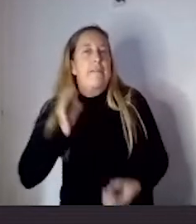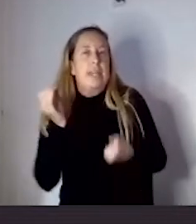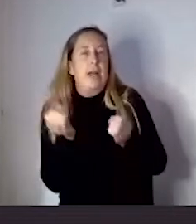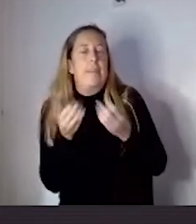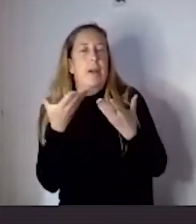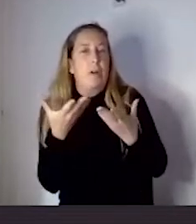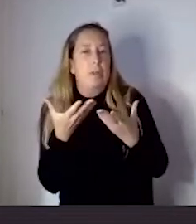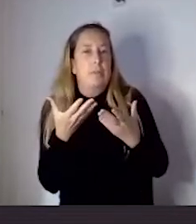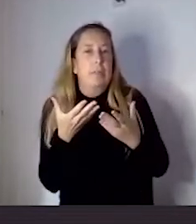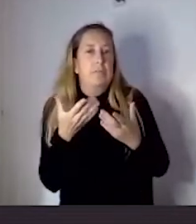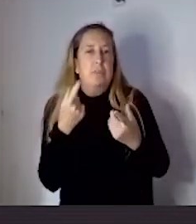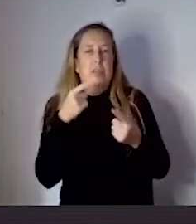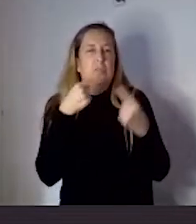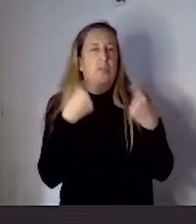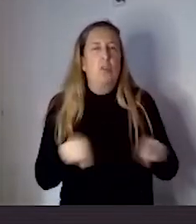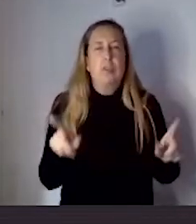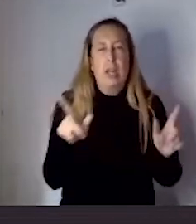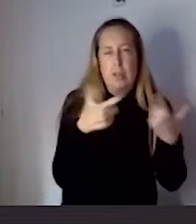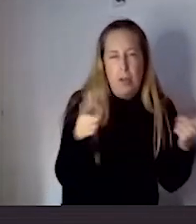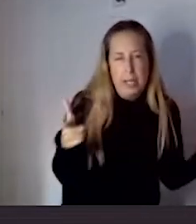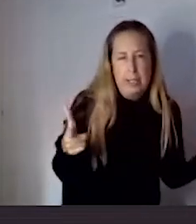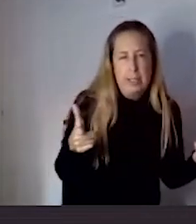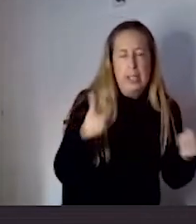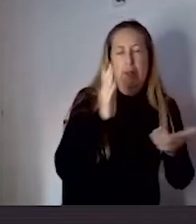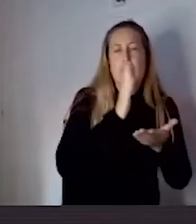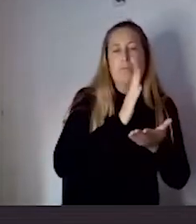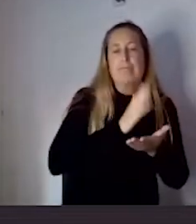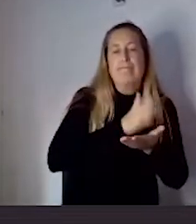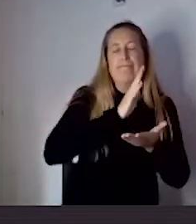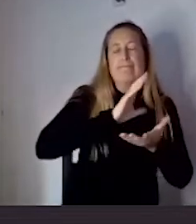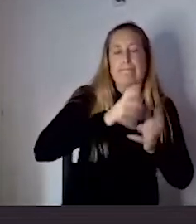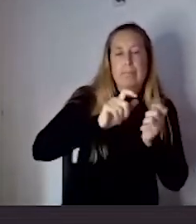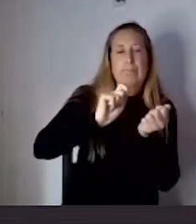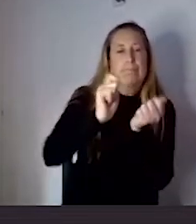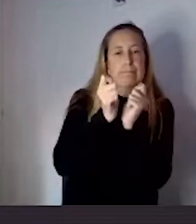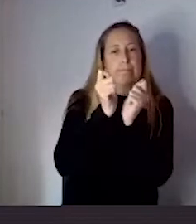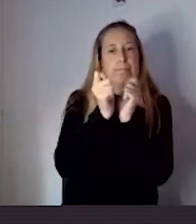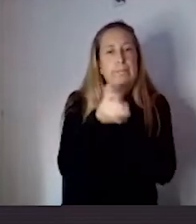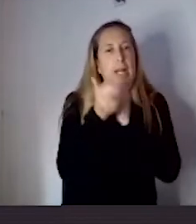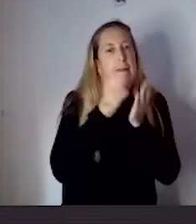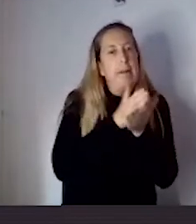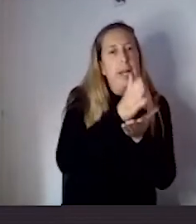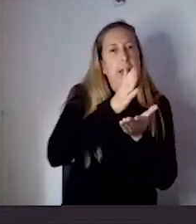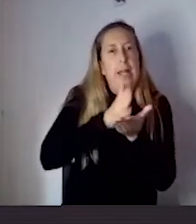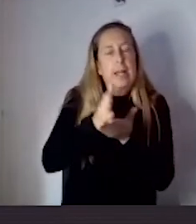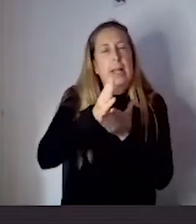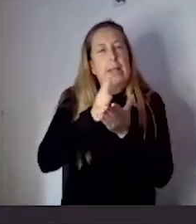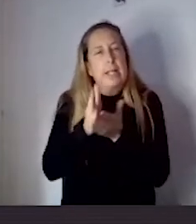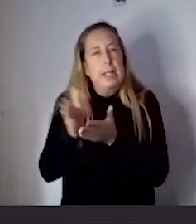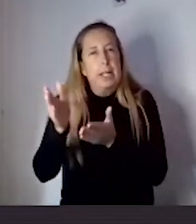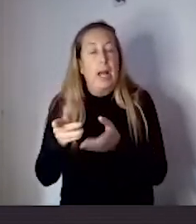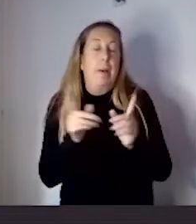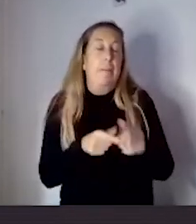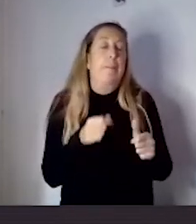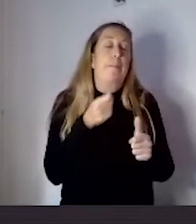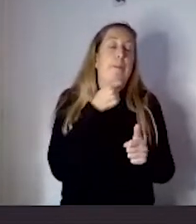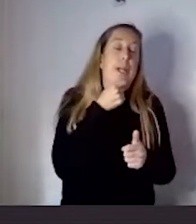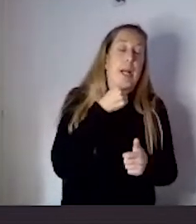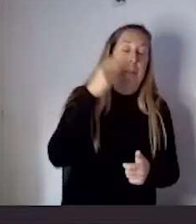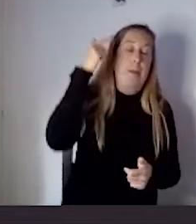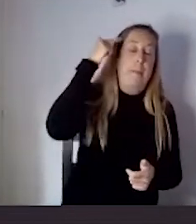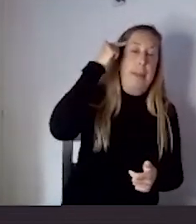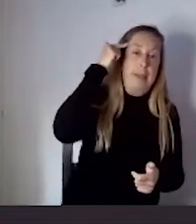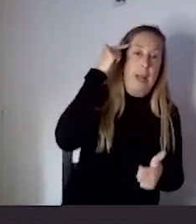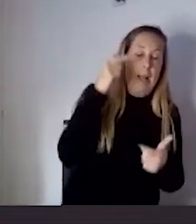pero también que tiene muchas capas cuando hablo de bienestar estoy hablando del bienestar mental estoy hablando del bienestar